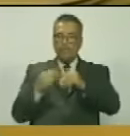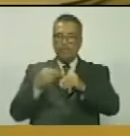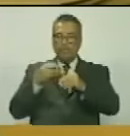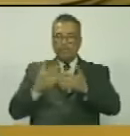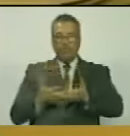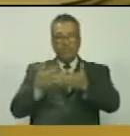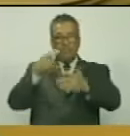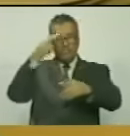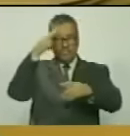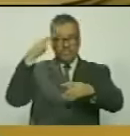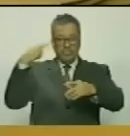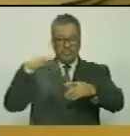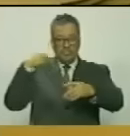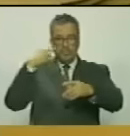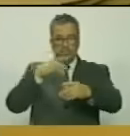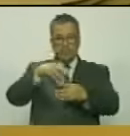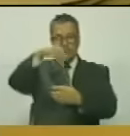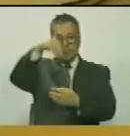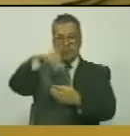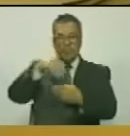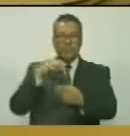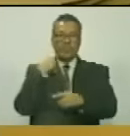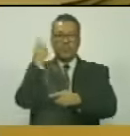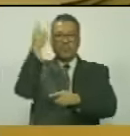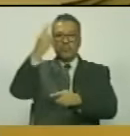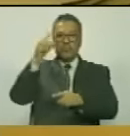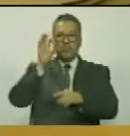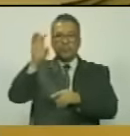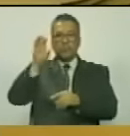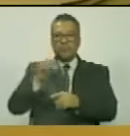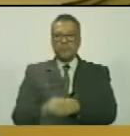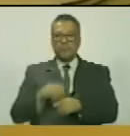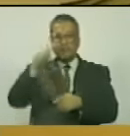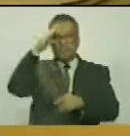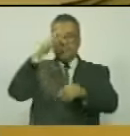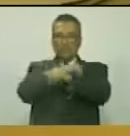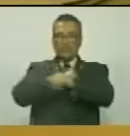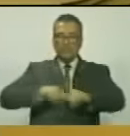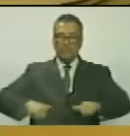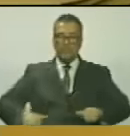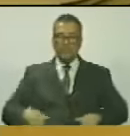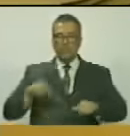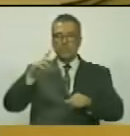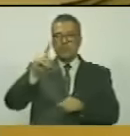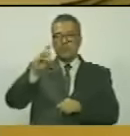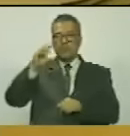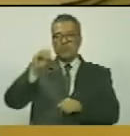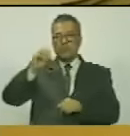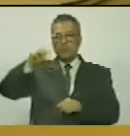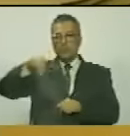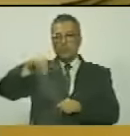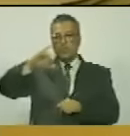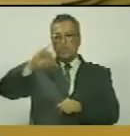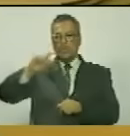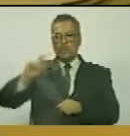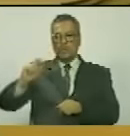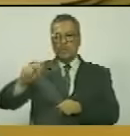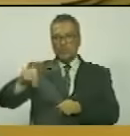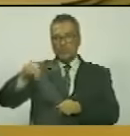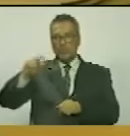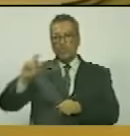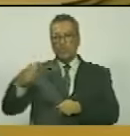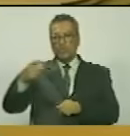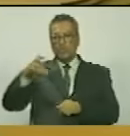conceden los honores del Panteón Nacional al héroe de la patria general de brigada Domingo Antonio Sifontes, de